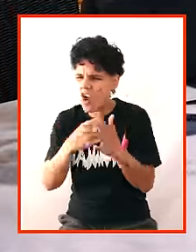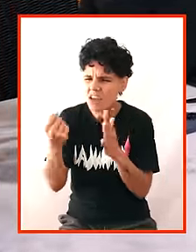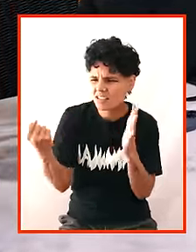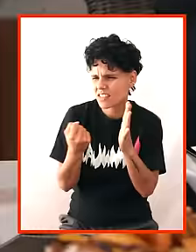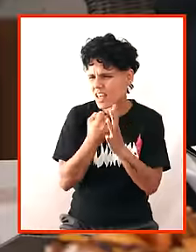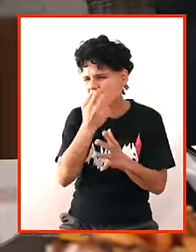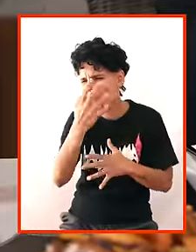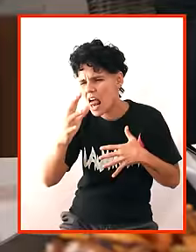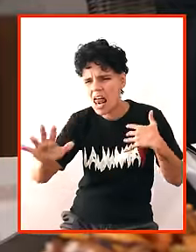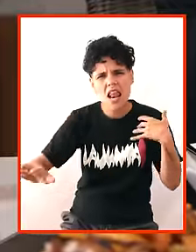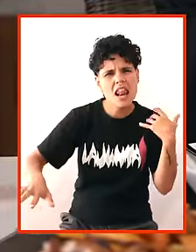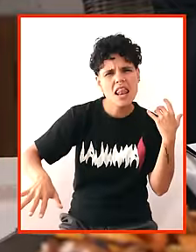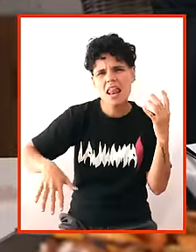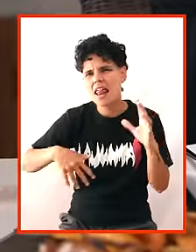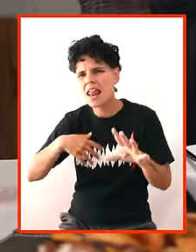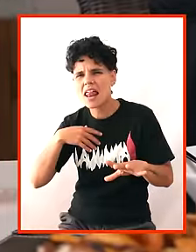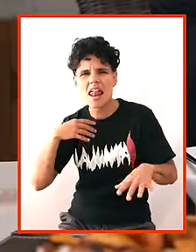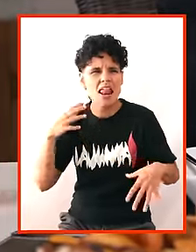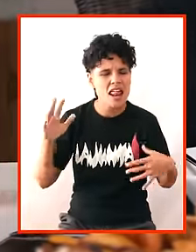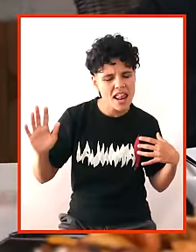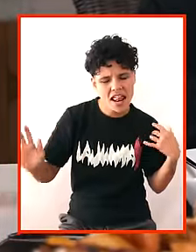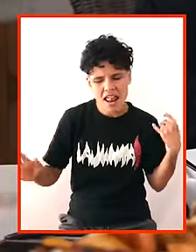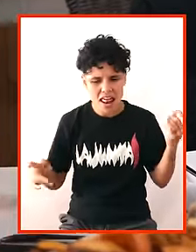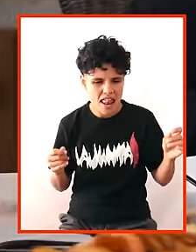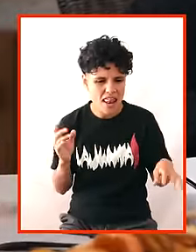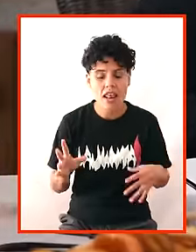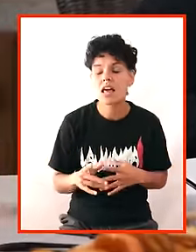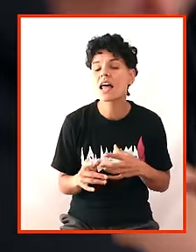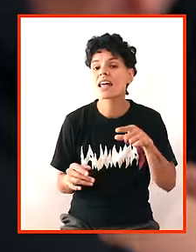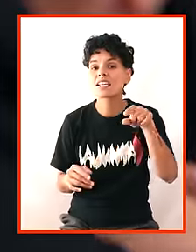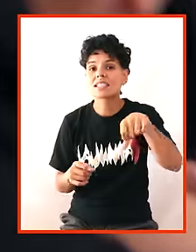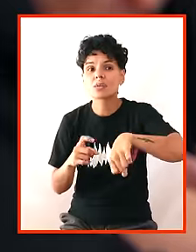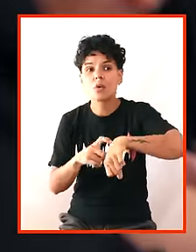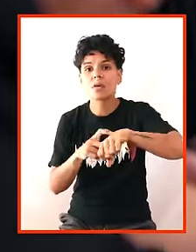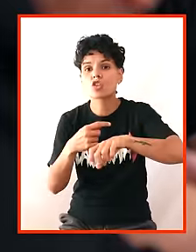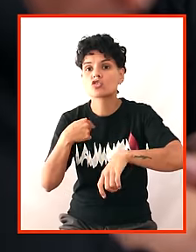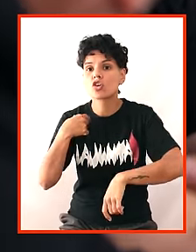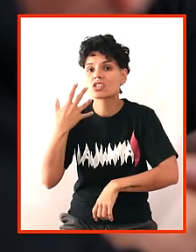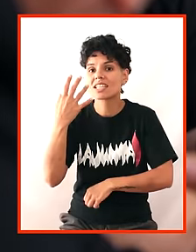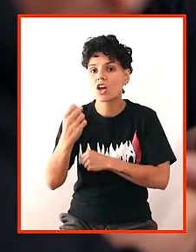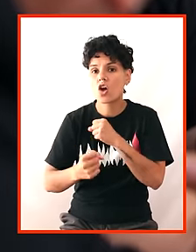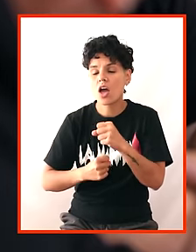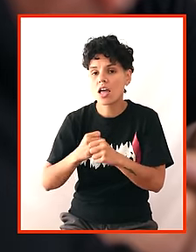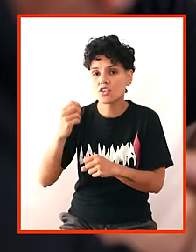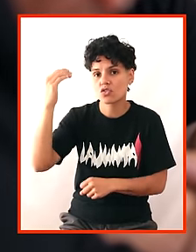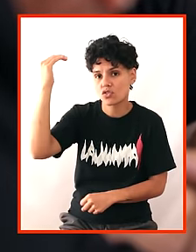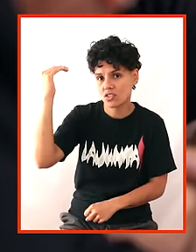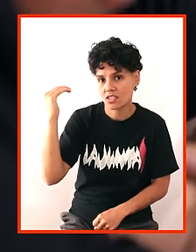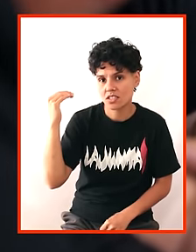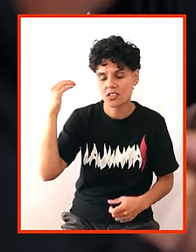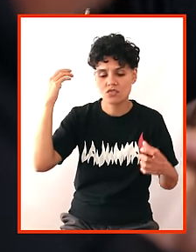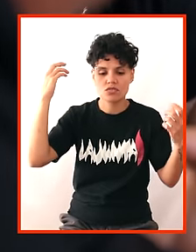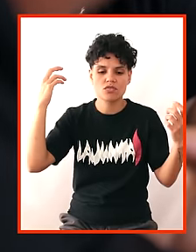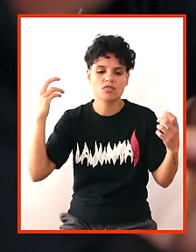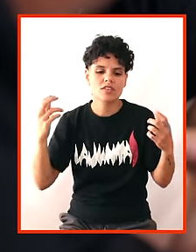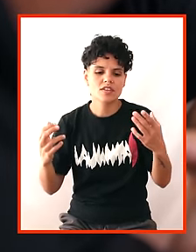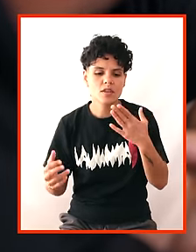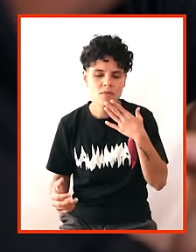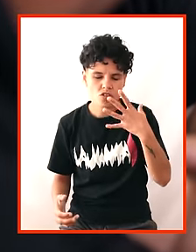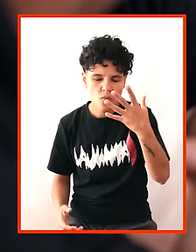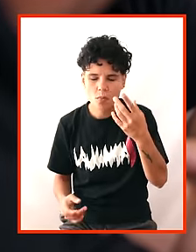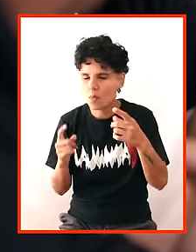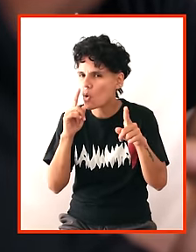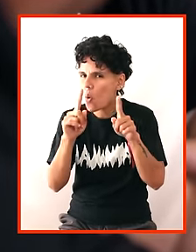No, cuático, sí. Claro. Aparte, yo, por ejemplo, tenía 5 años cuando fue ese concierto, pero tengo como, así,